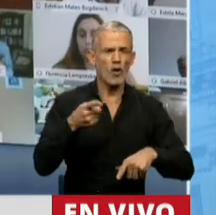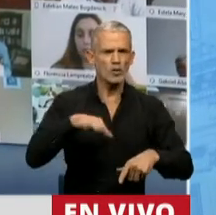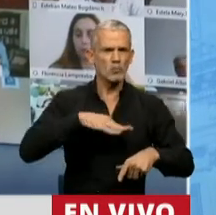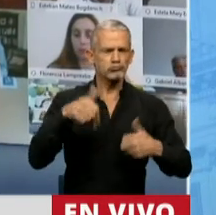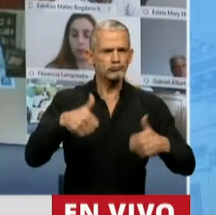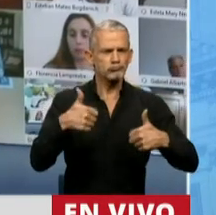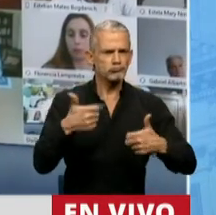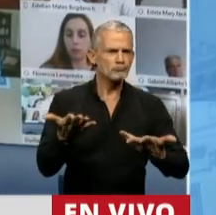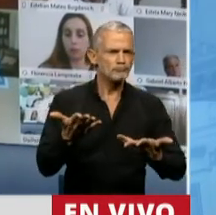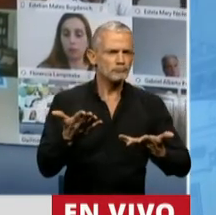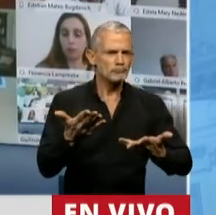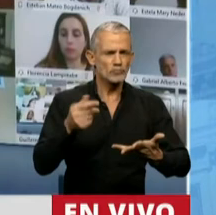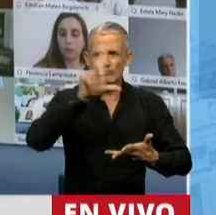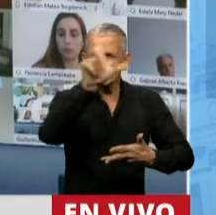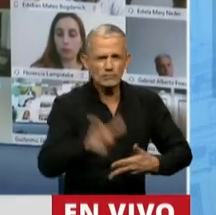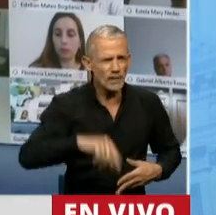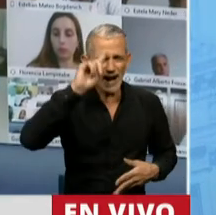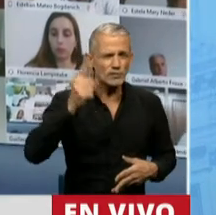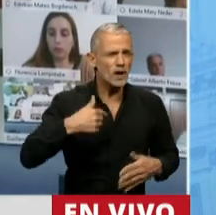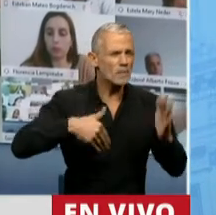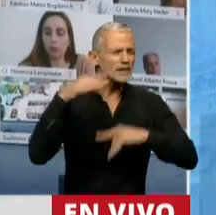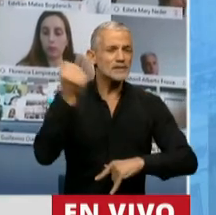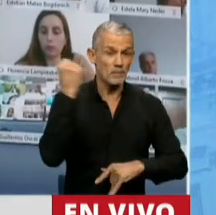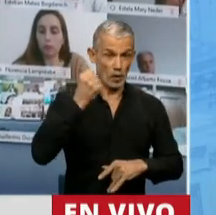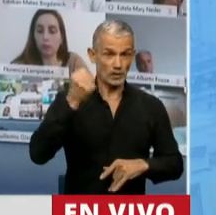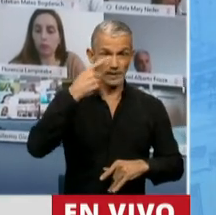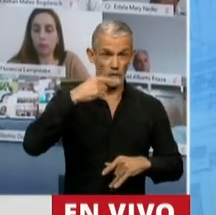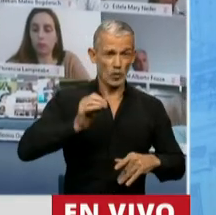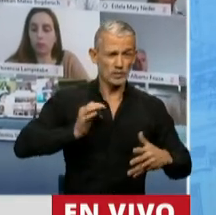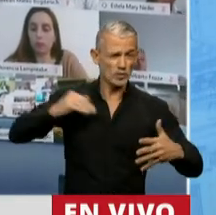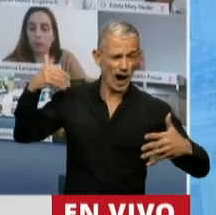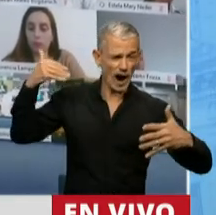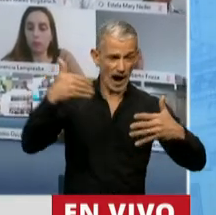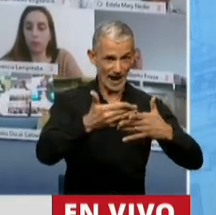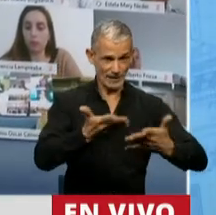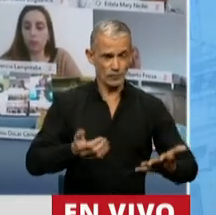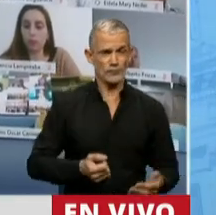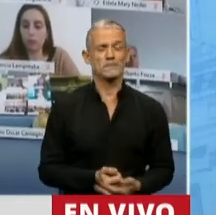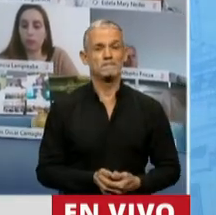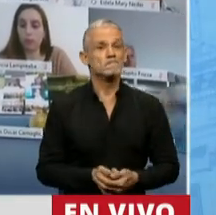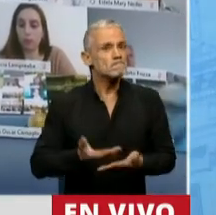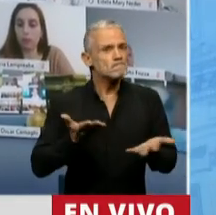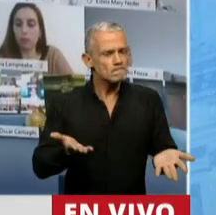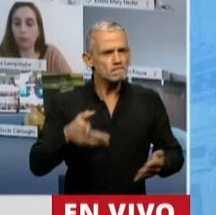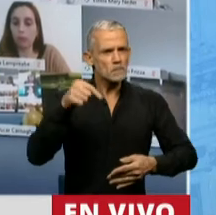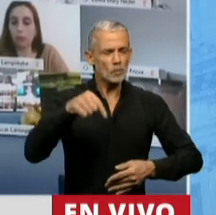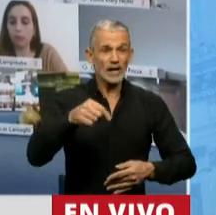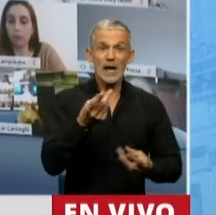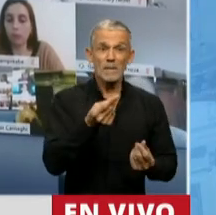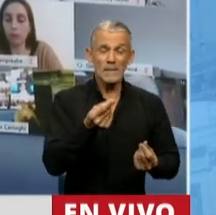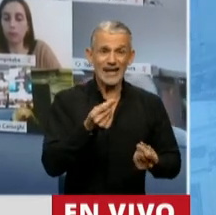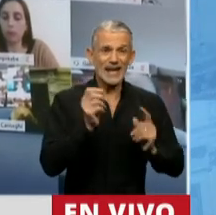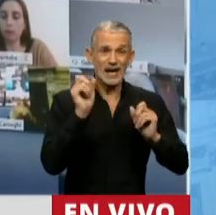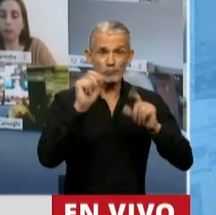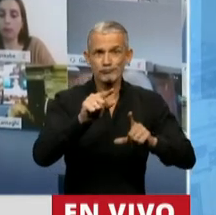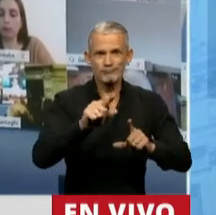actos federales más importantes de las últimas décadas, y por eso es que este dinero, que en